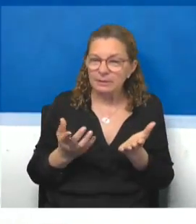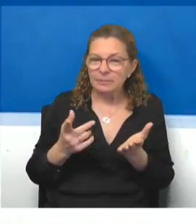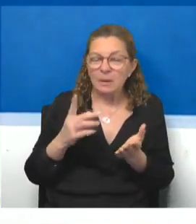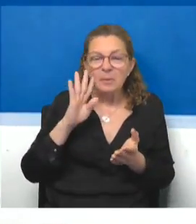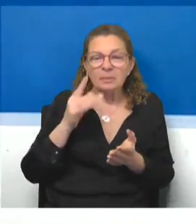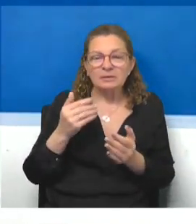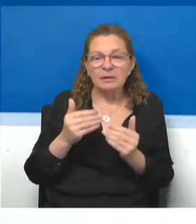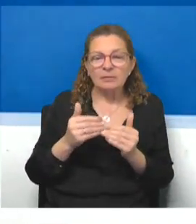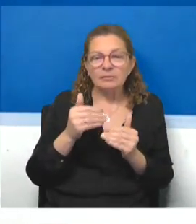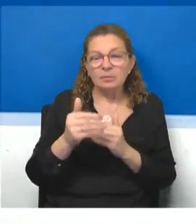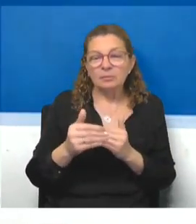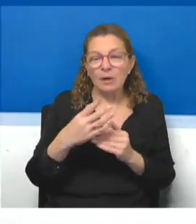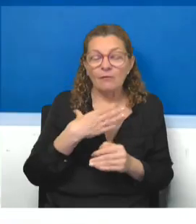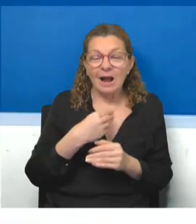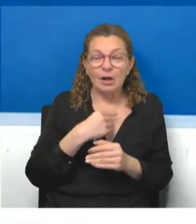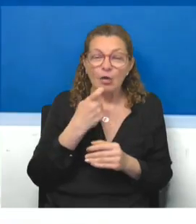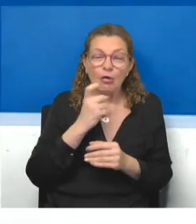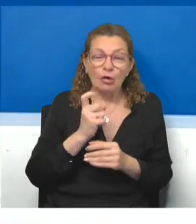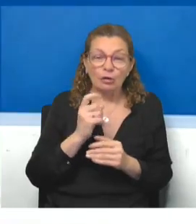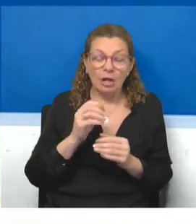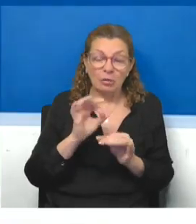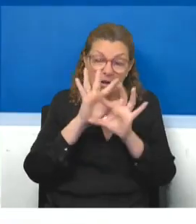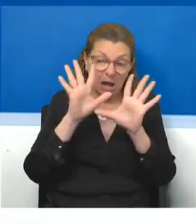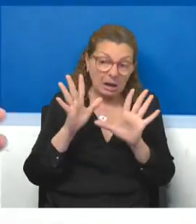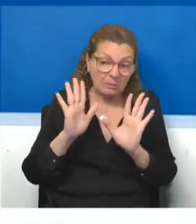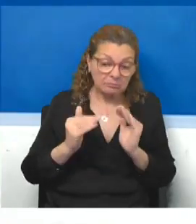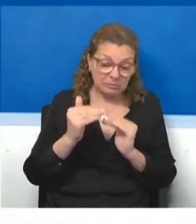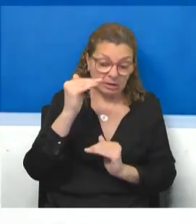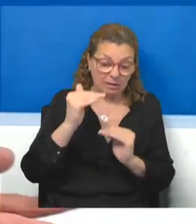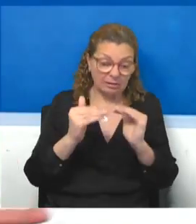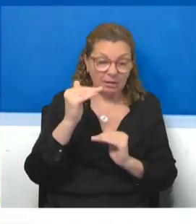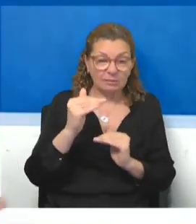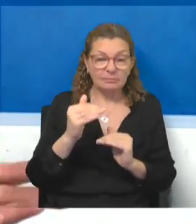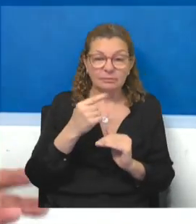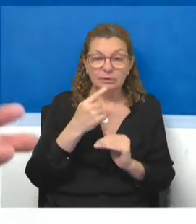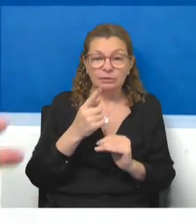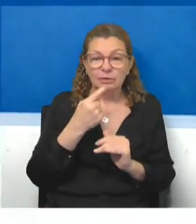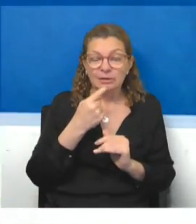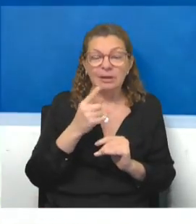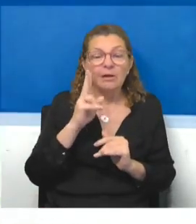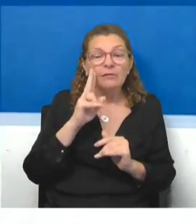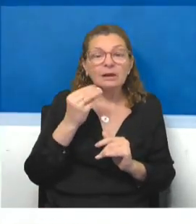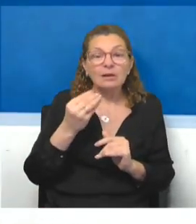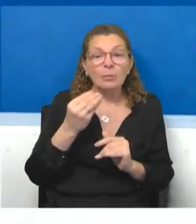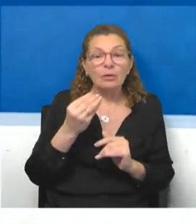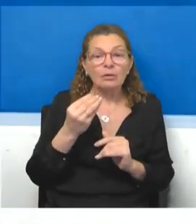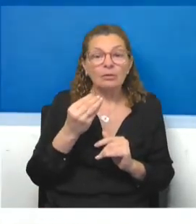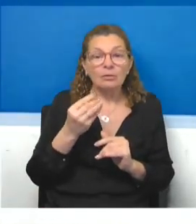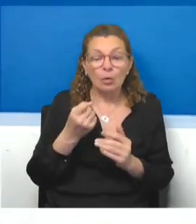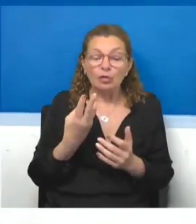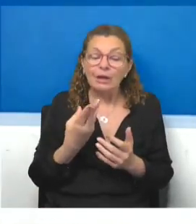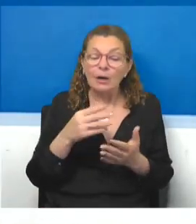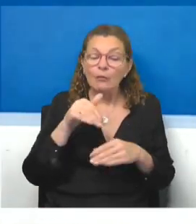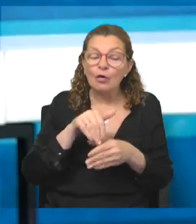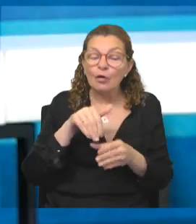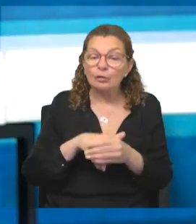todavía la distancia que tiene el Partido Nacional con partido Colorado es Clara e no te diría indesca porque siempre hay que ver hay que contar los votos